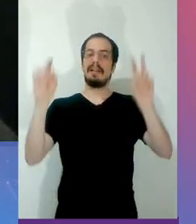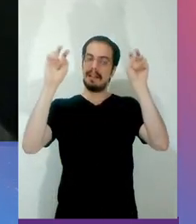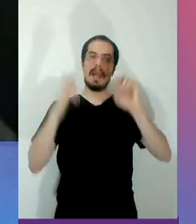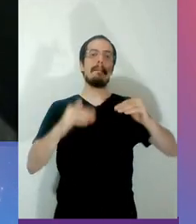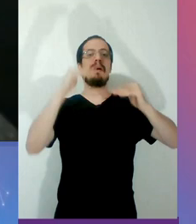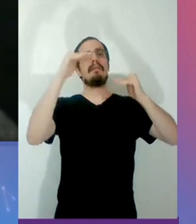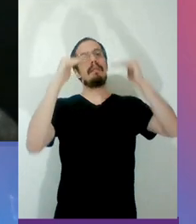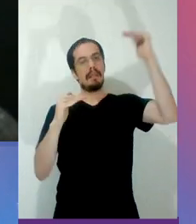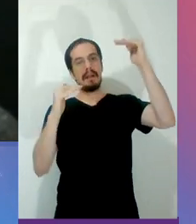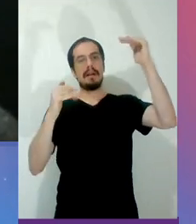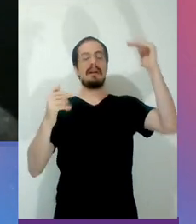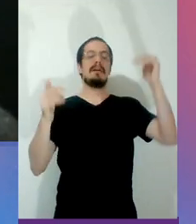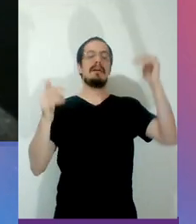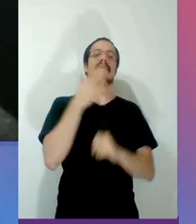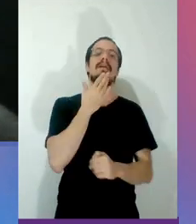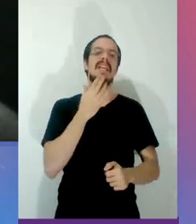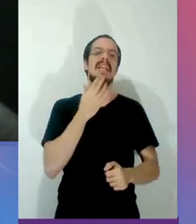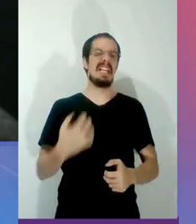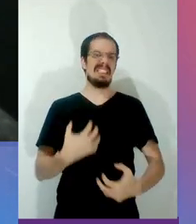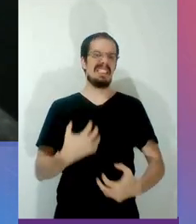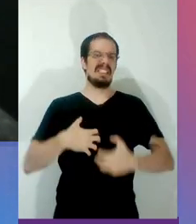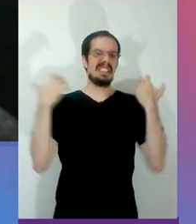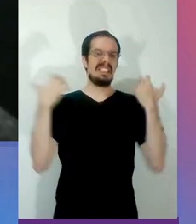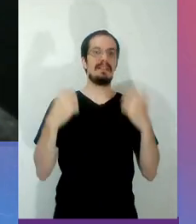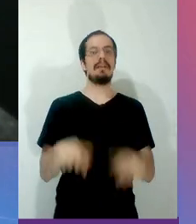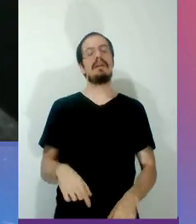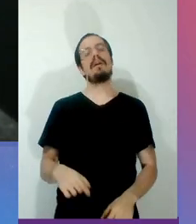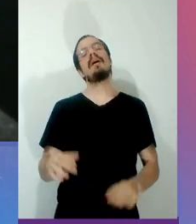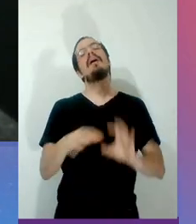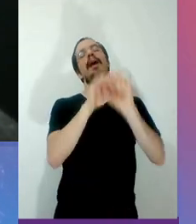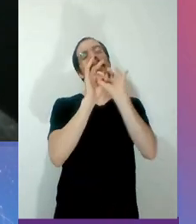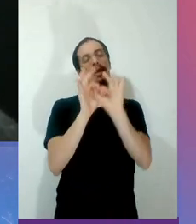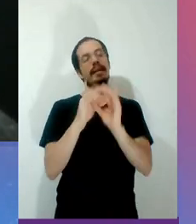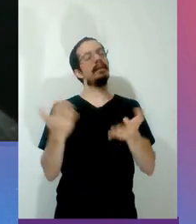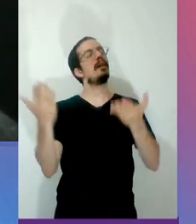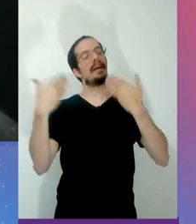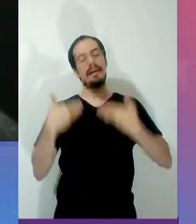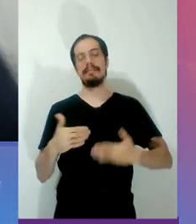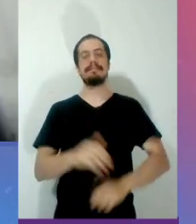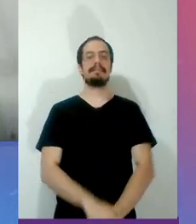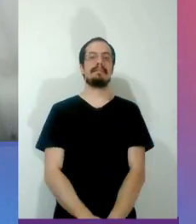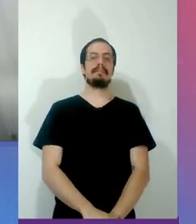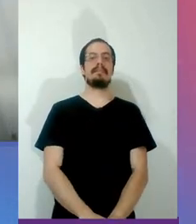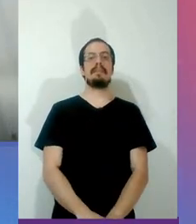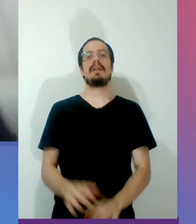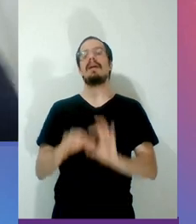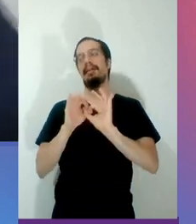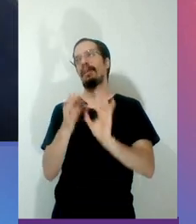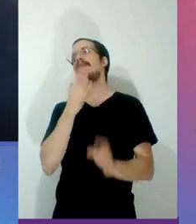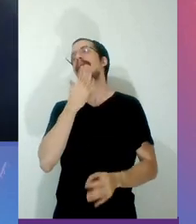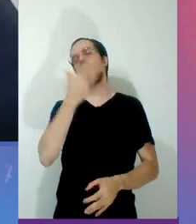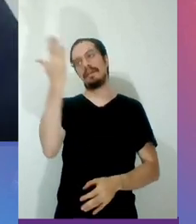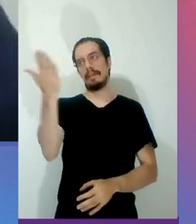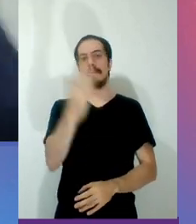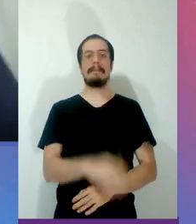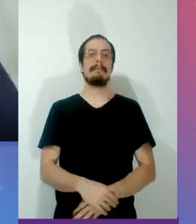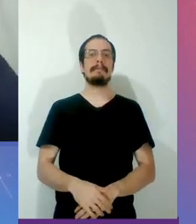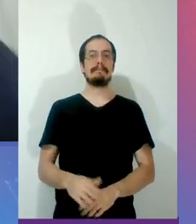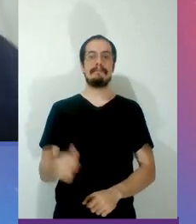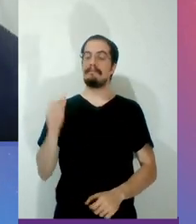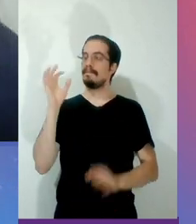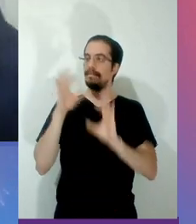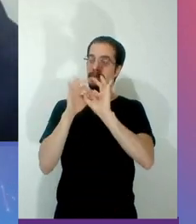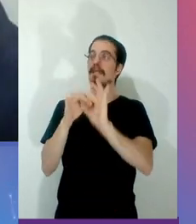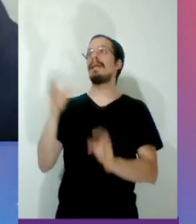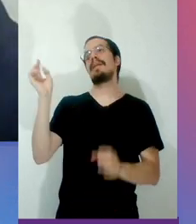incuba la rabia también. Gracias por la invitación. Muchas gracias, Elia. Muchas gracias por tus